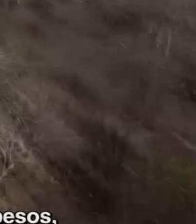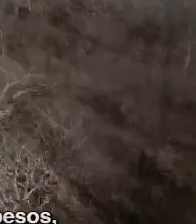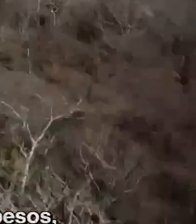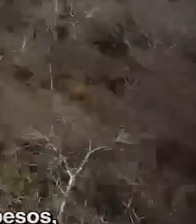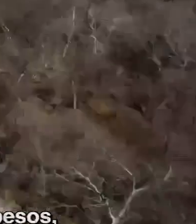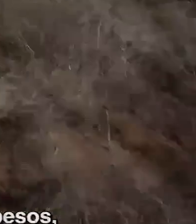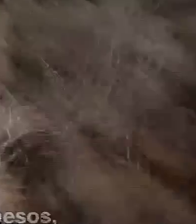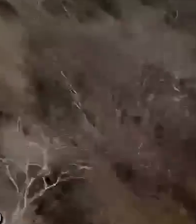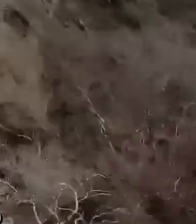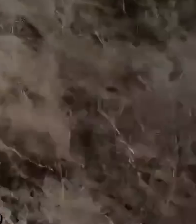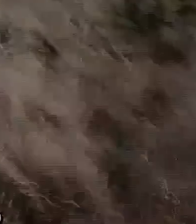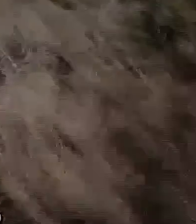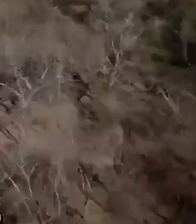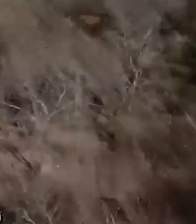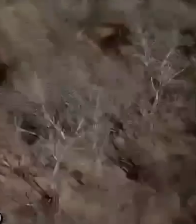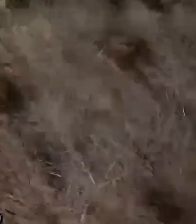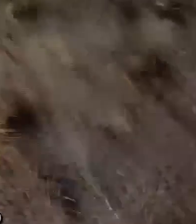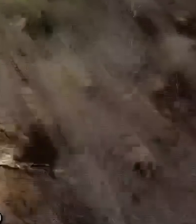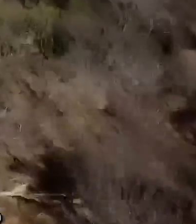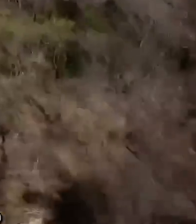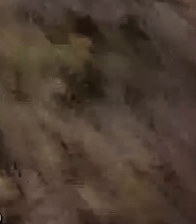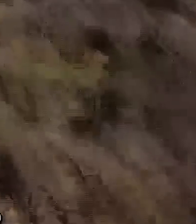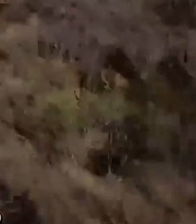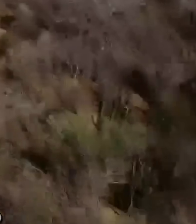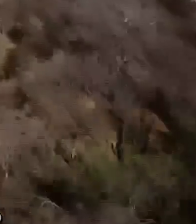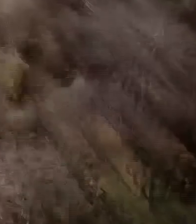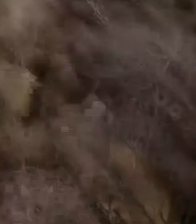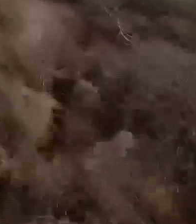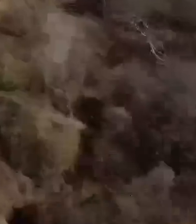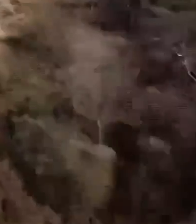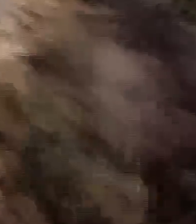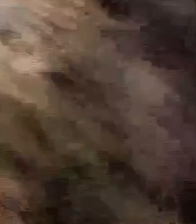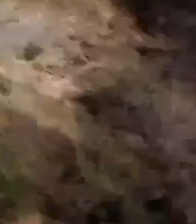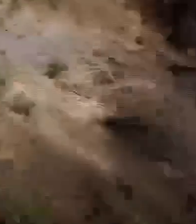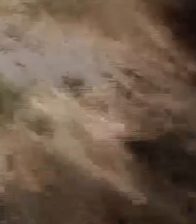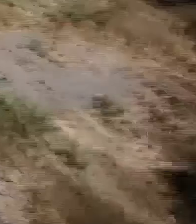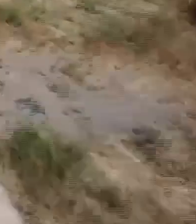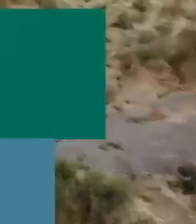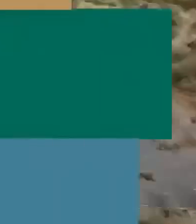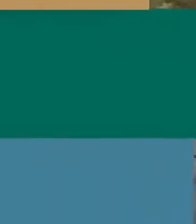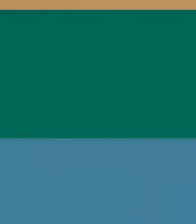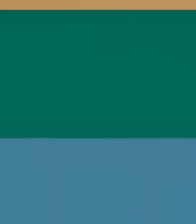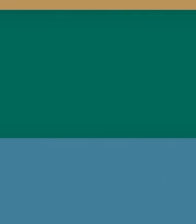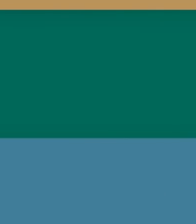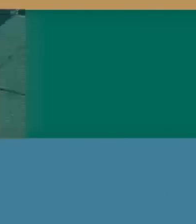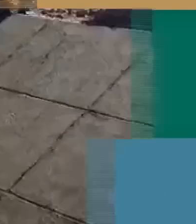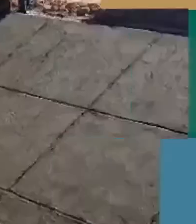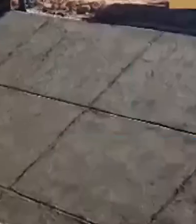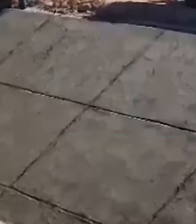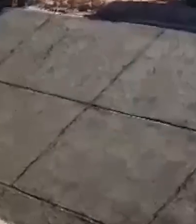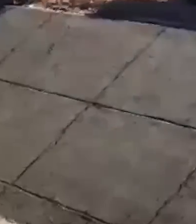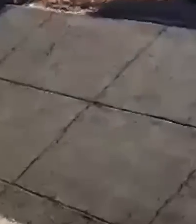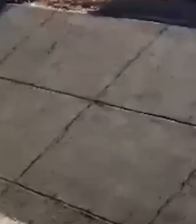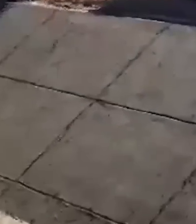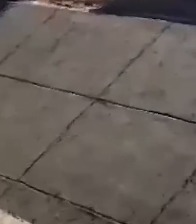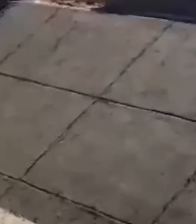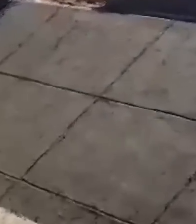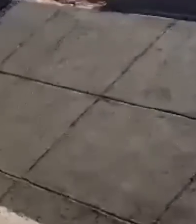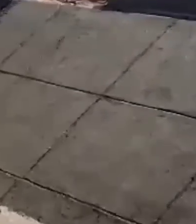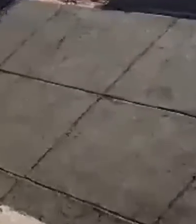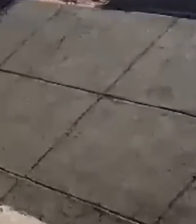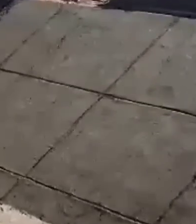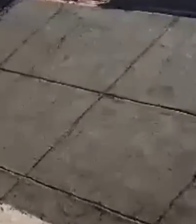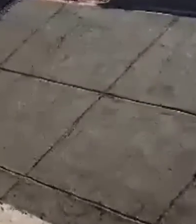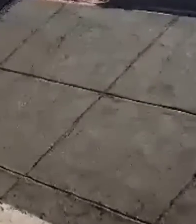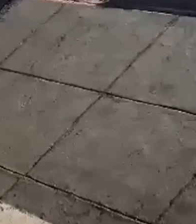387.16 millones de pesos, lo que permitirá garantizar el derecho humano al agua para 19,000 habitantes. En la construcción de ambas